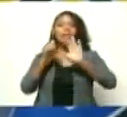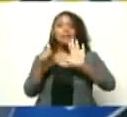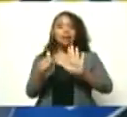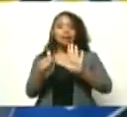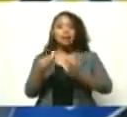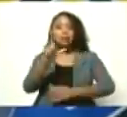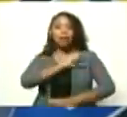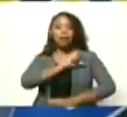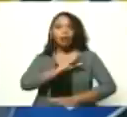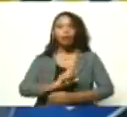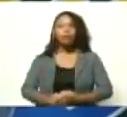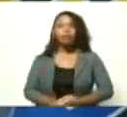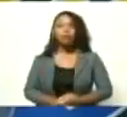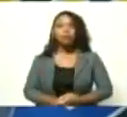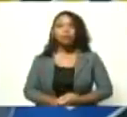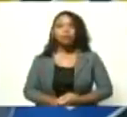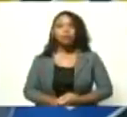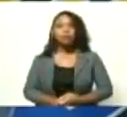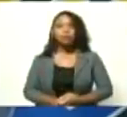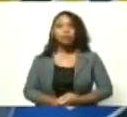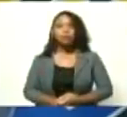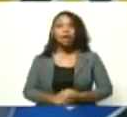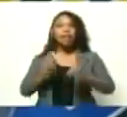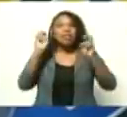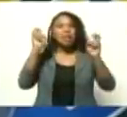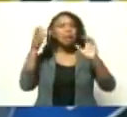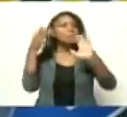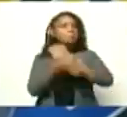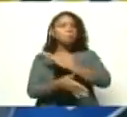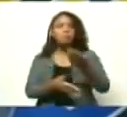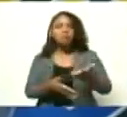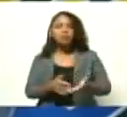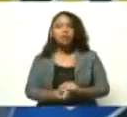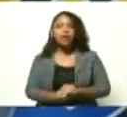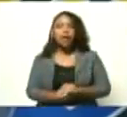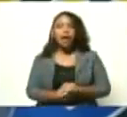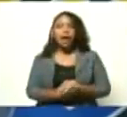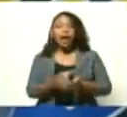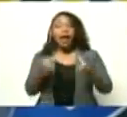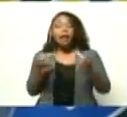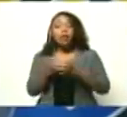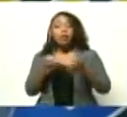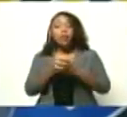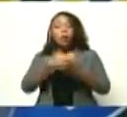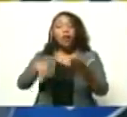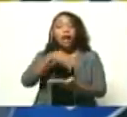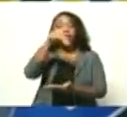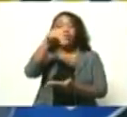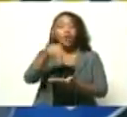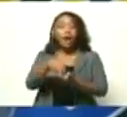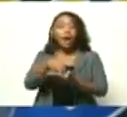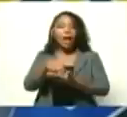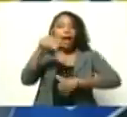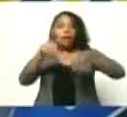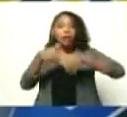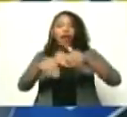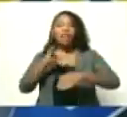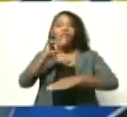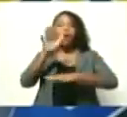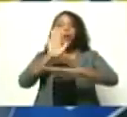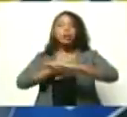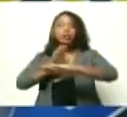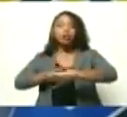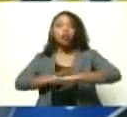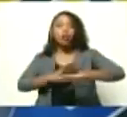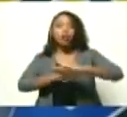de enero. Al respecto, la Junta Nacional Electoral informó